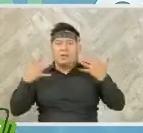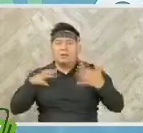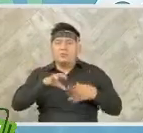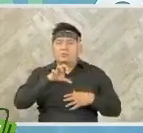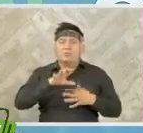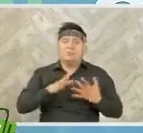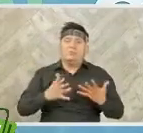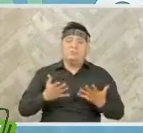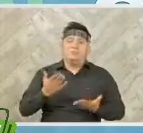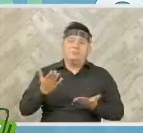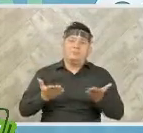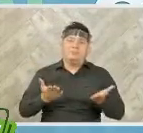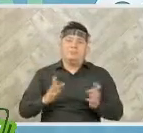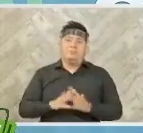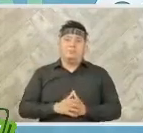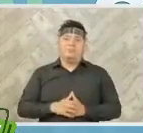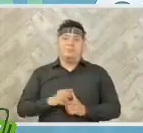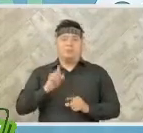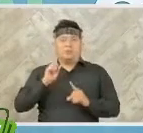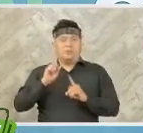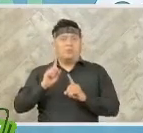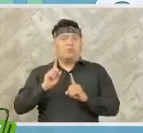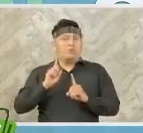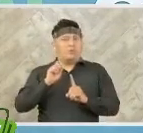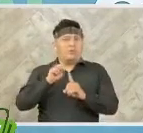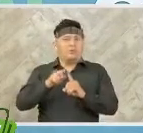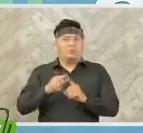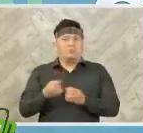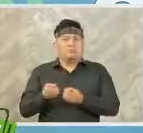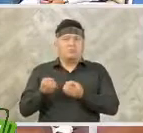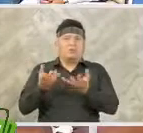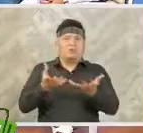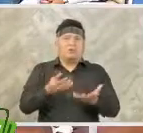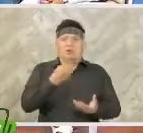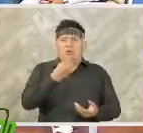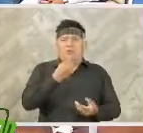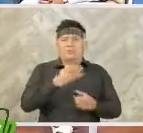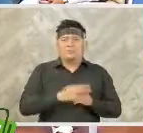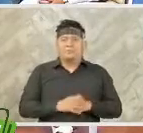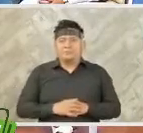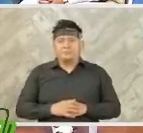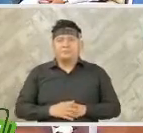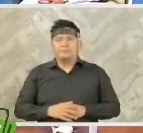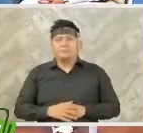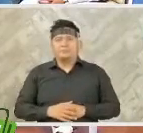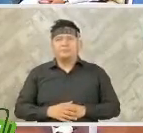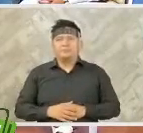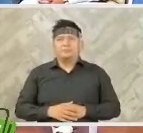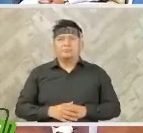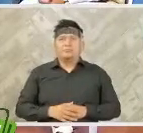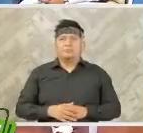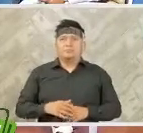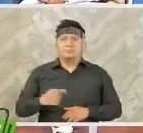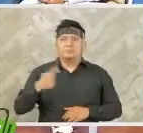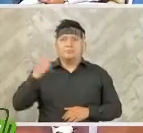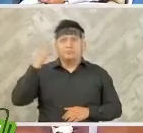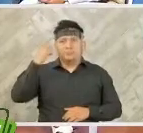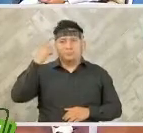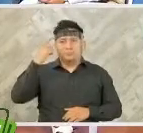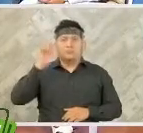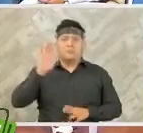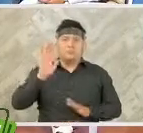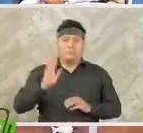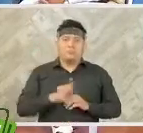consecuencia ser objeto de la entrega de la alimentación correspondiente. Creo que es la forma